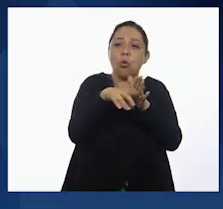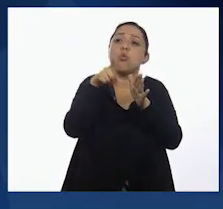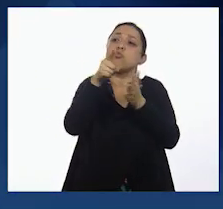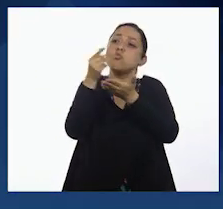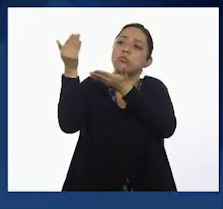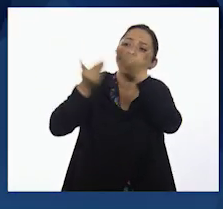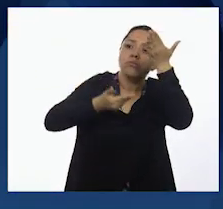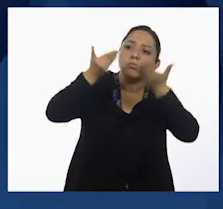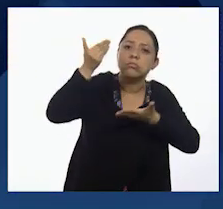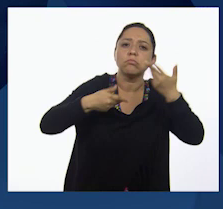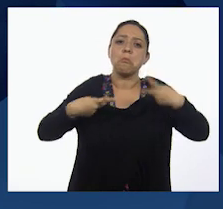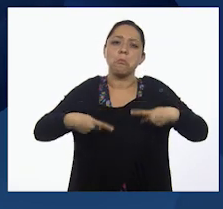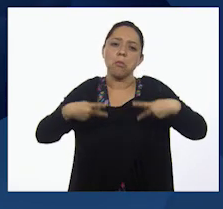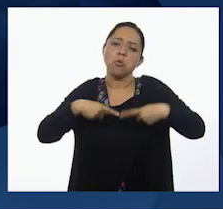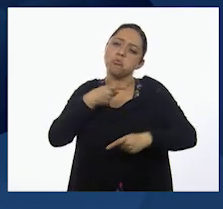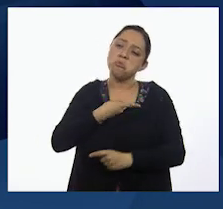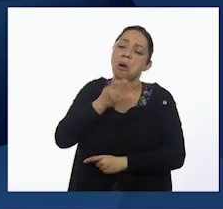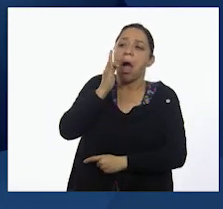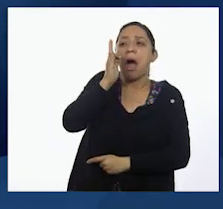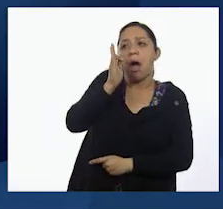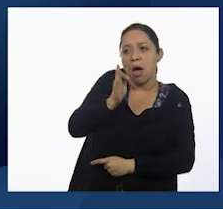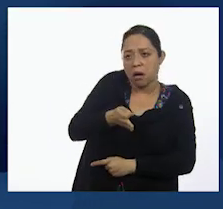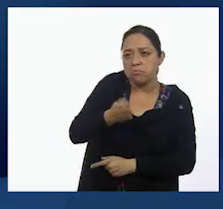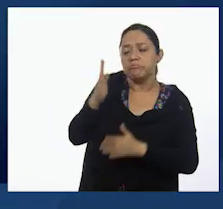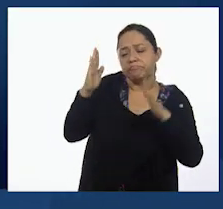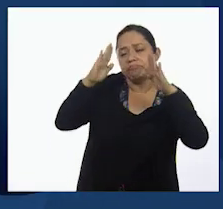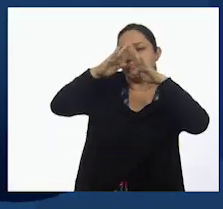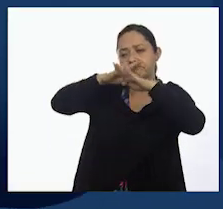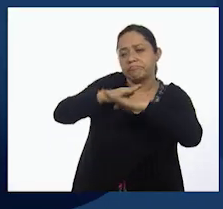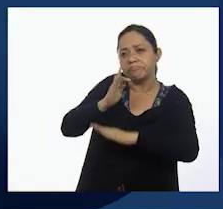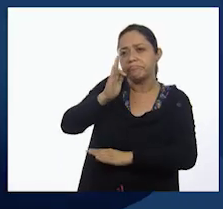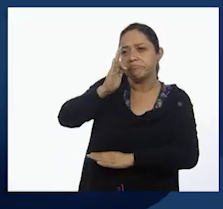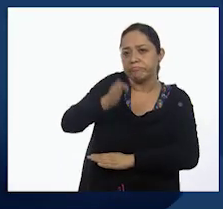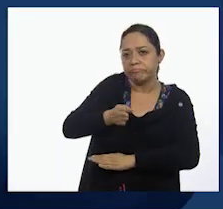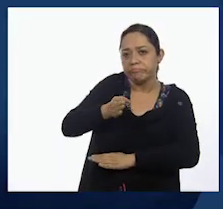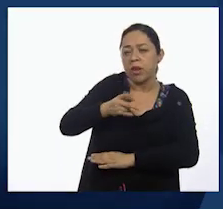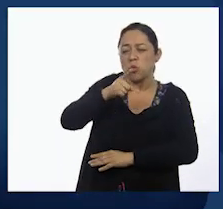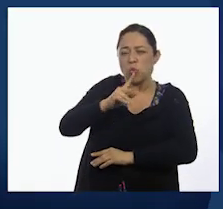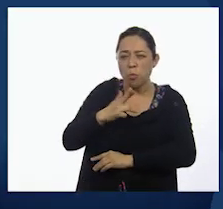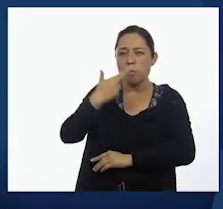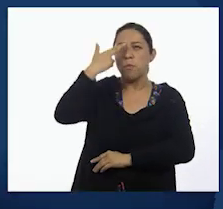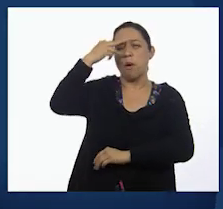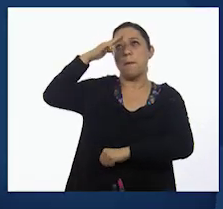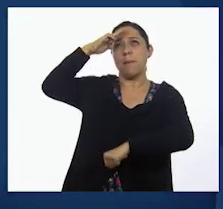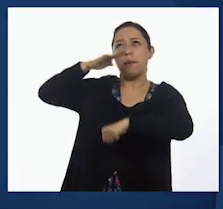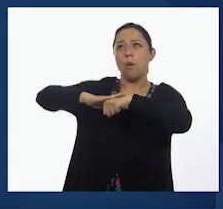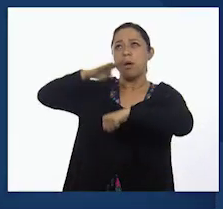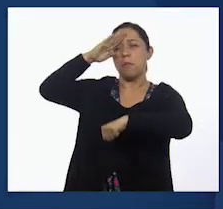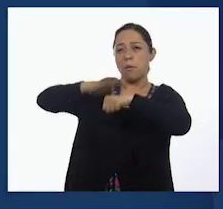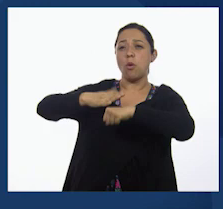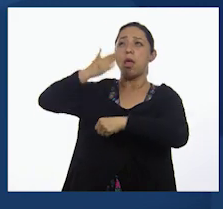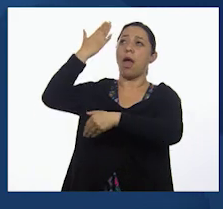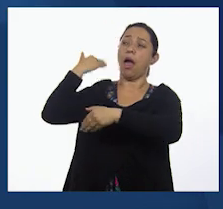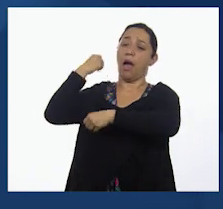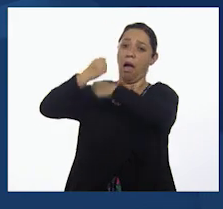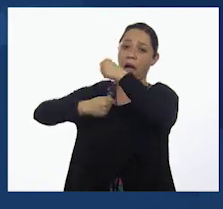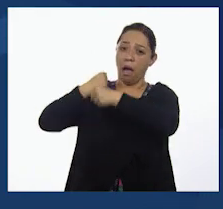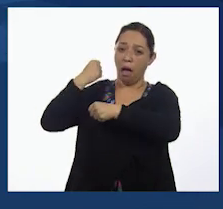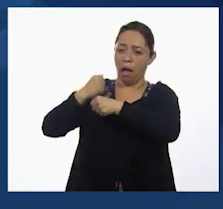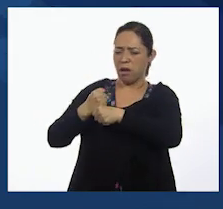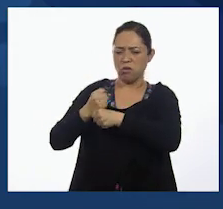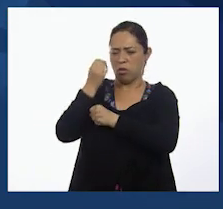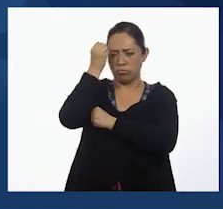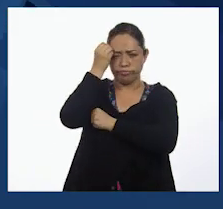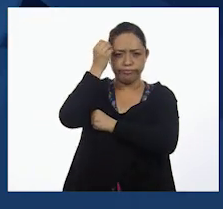como que aceptas y reposas. No vendas tu memoria a la triste costumbre y a los años. Nunca olvides el